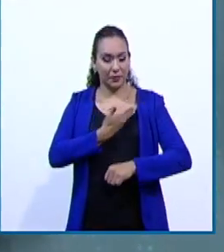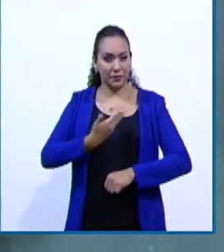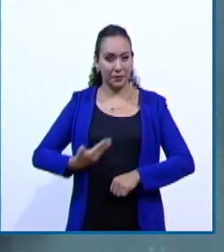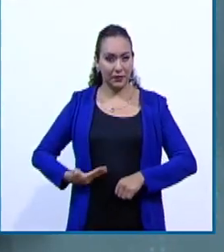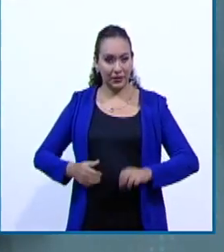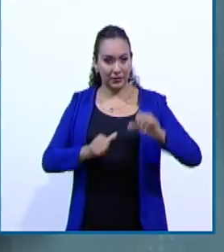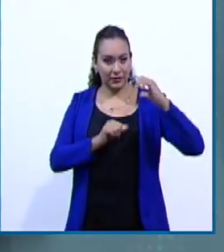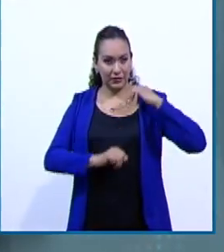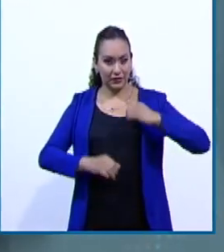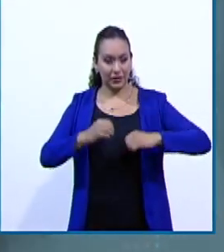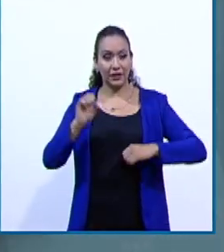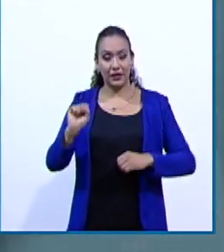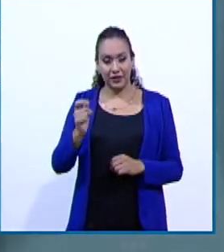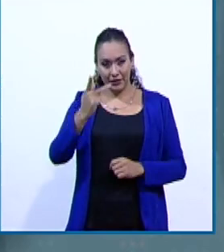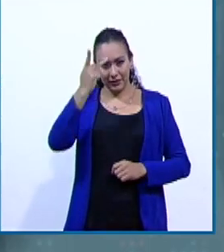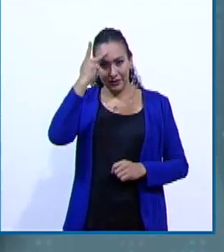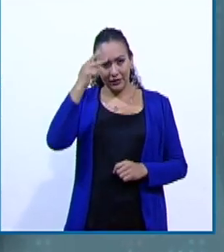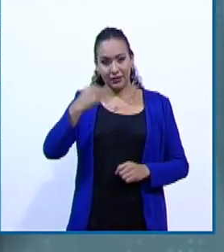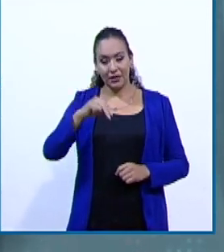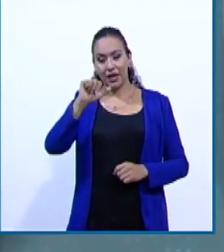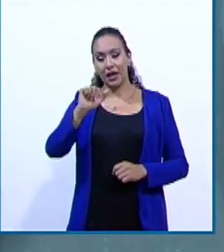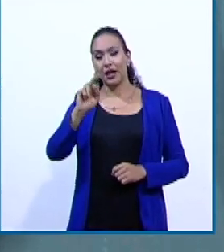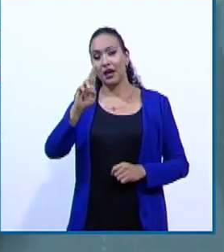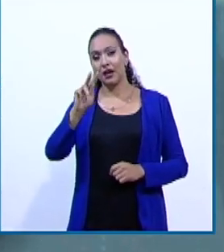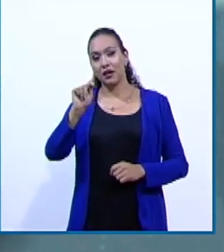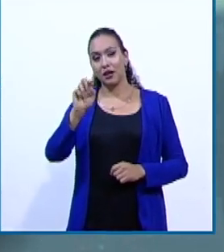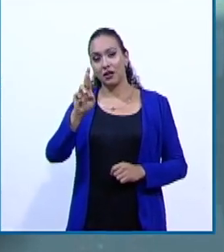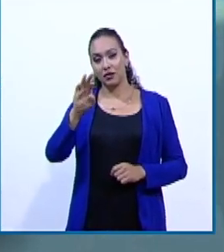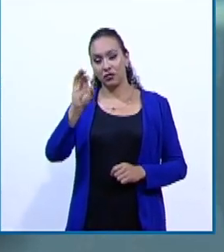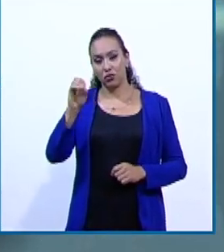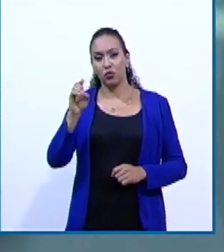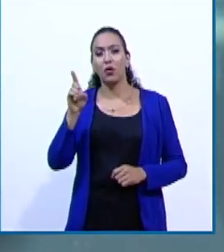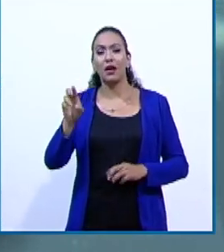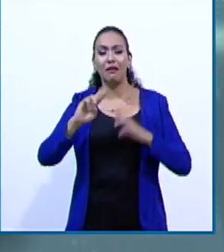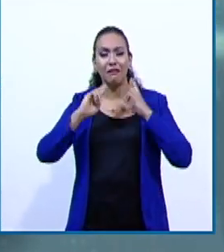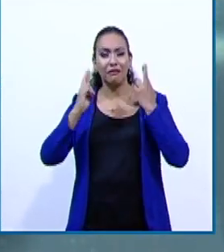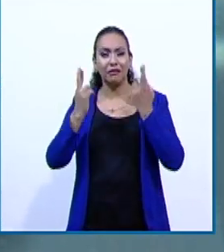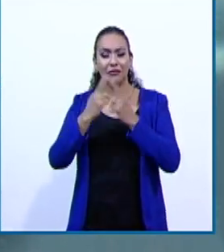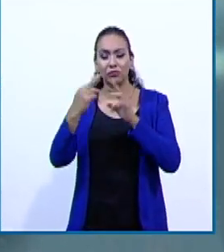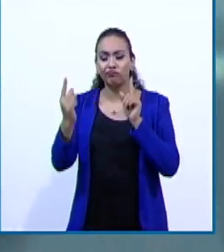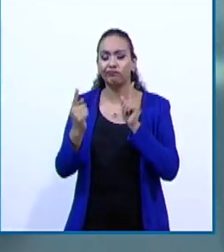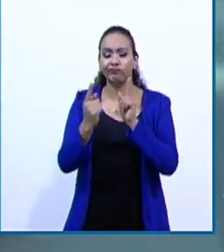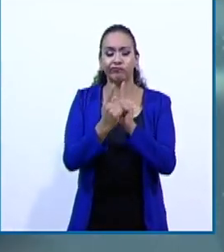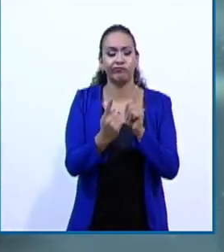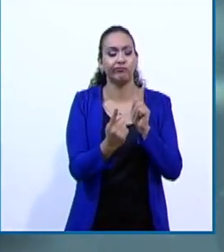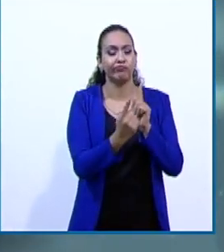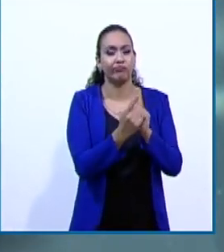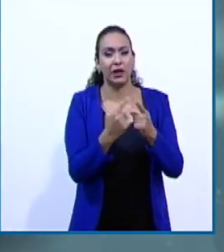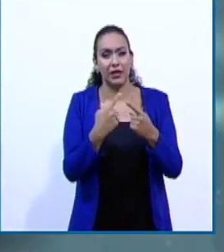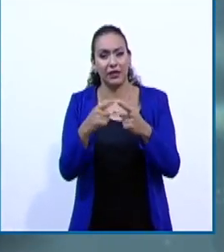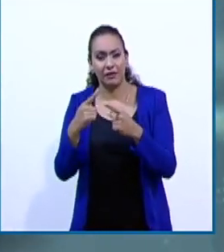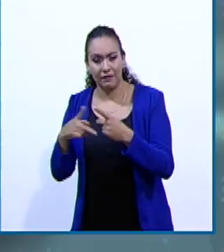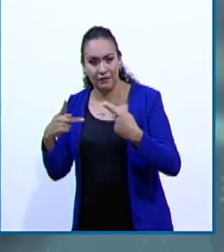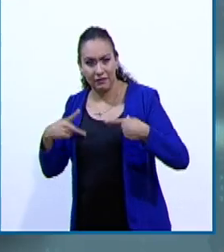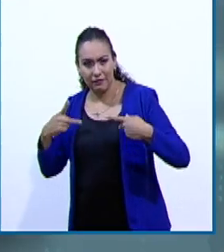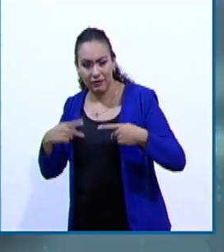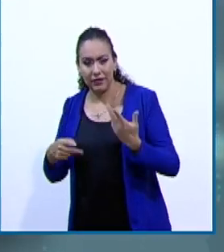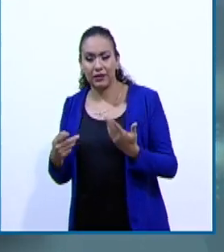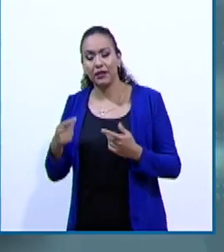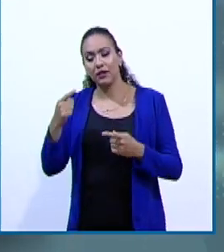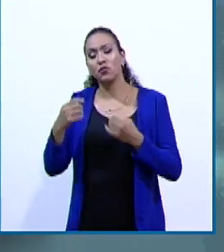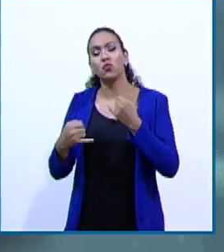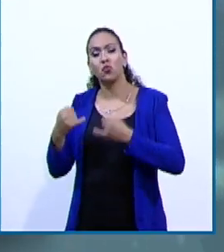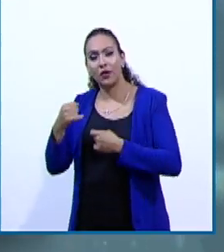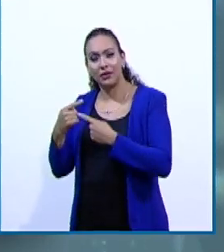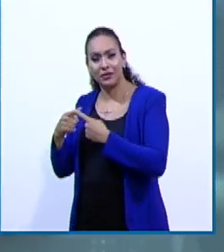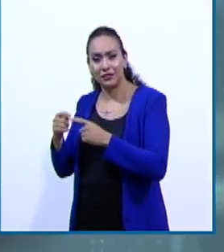Poder Judicial de San Luis Potosí, Arturo Morales Silva, se reunió con titulares de las salas, consejeros de la Judicatura y juzgadores